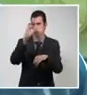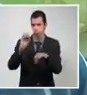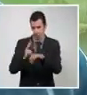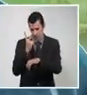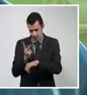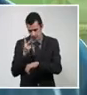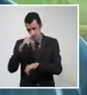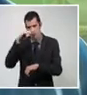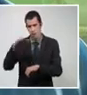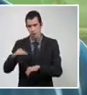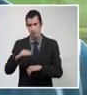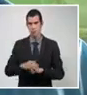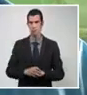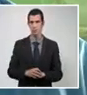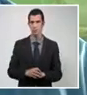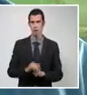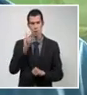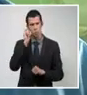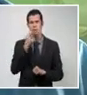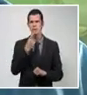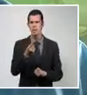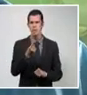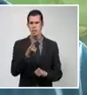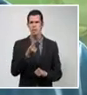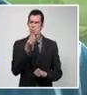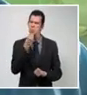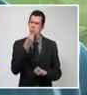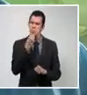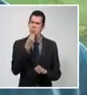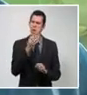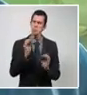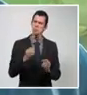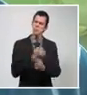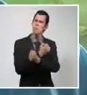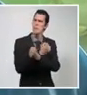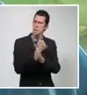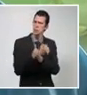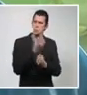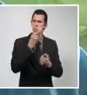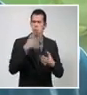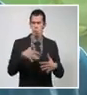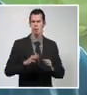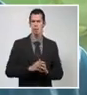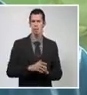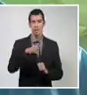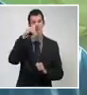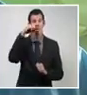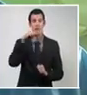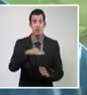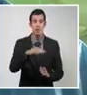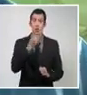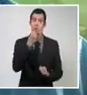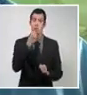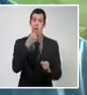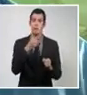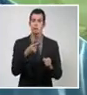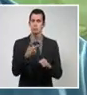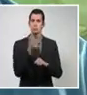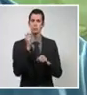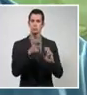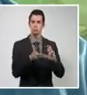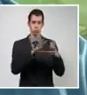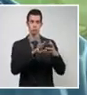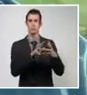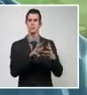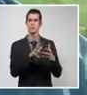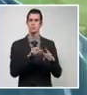con COVID tiene un riesgo para agravar su sintomatología. Si bien